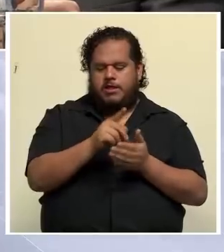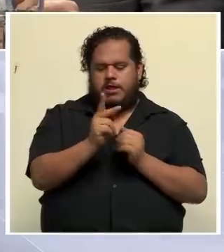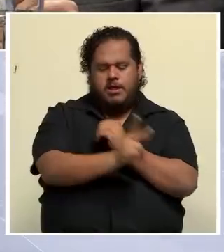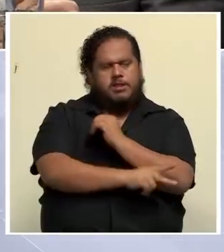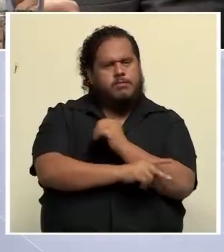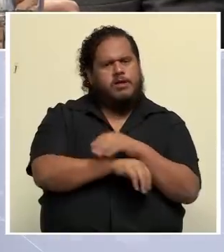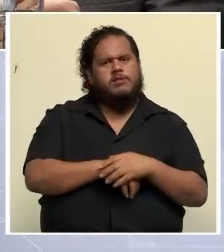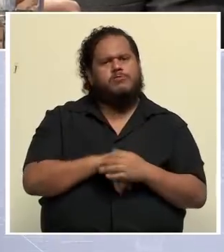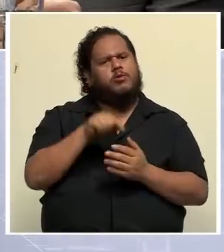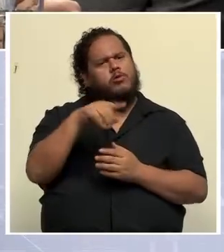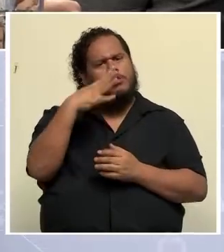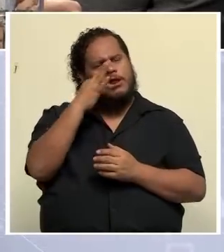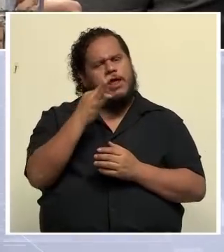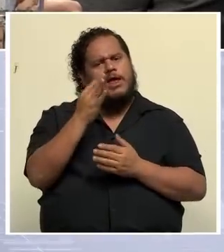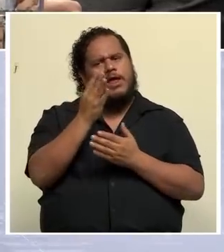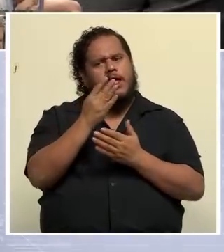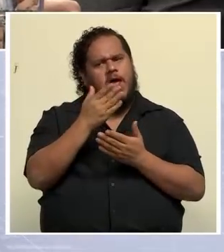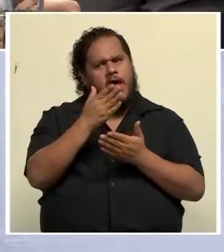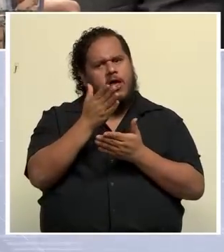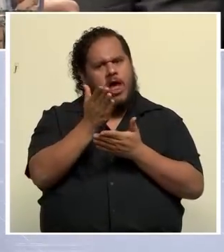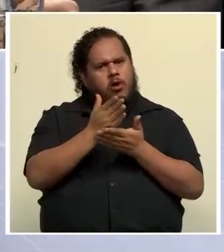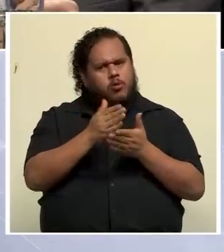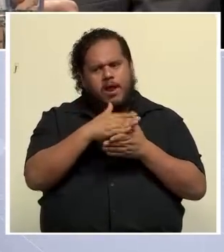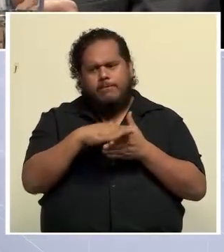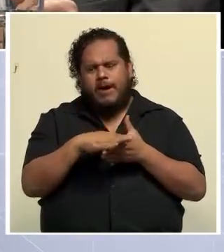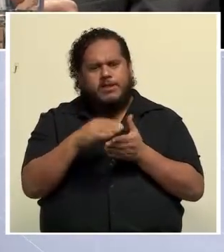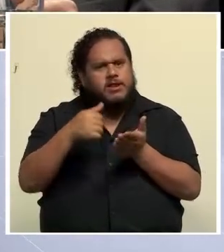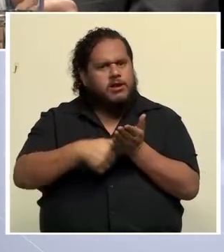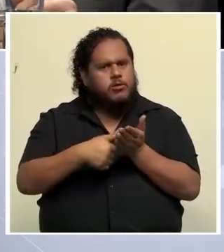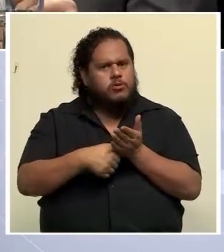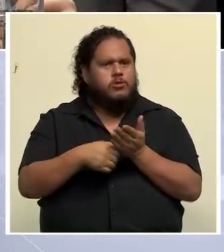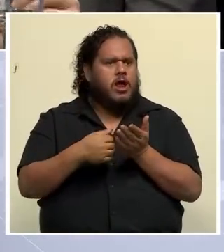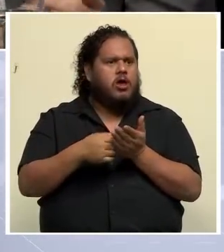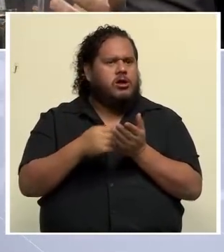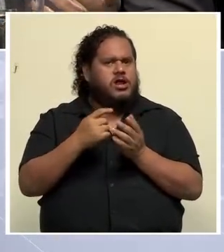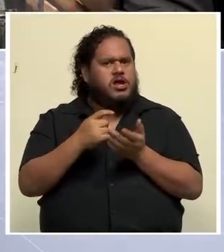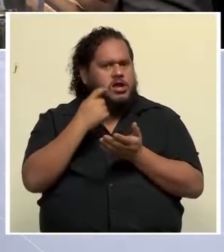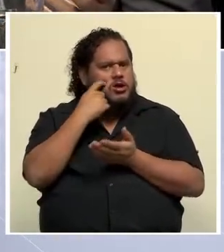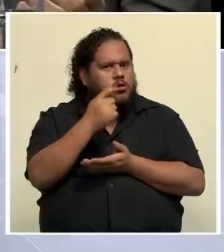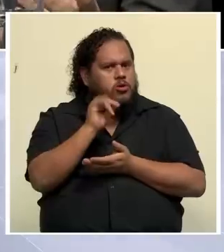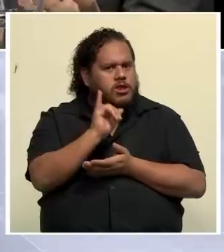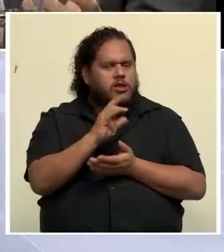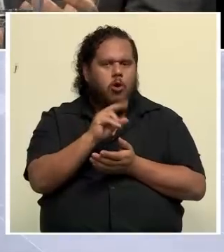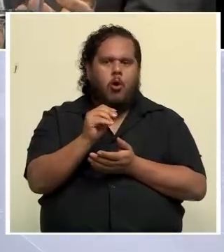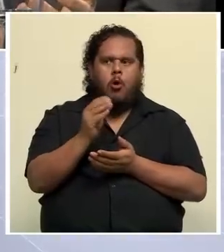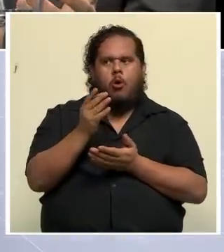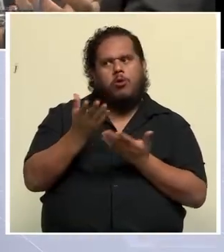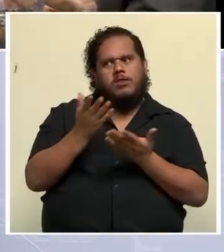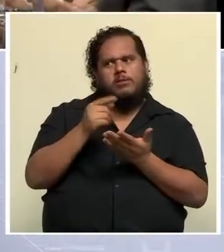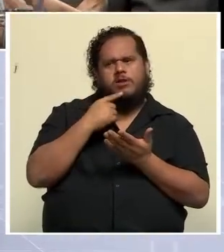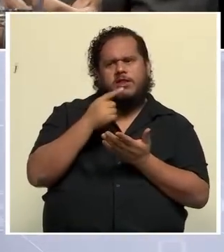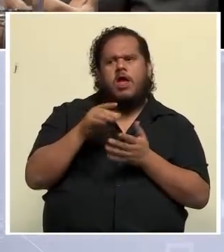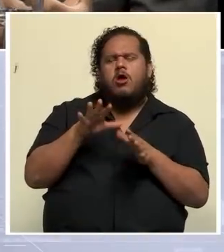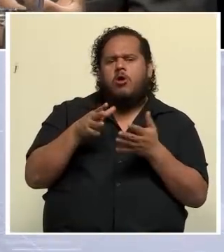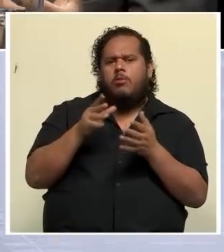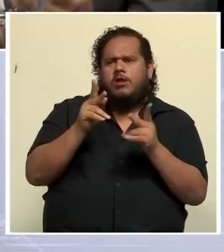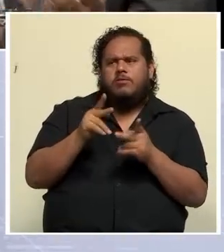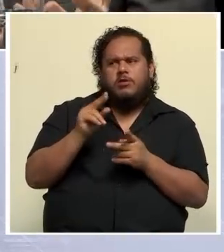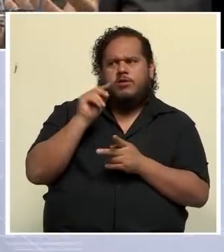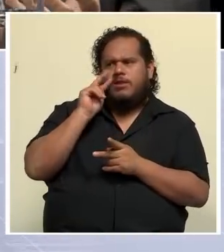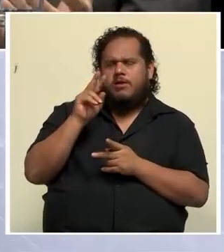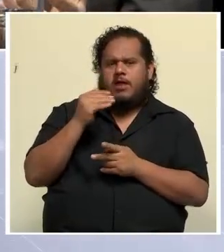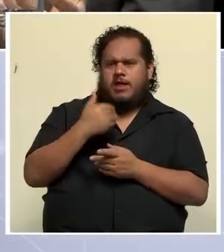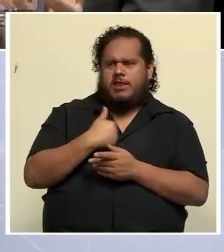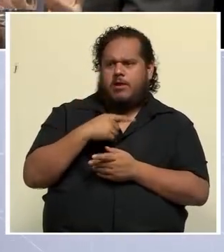una parte del electorado sí le está reconociendo eso o hay algo que usted considera que dice, mire, ¿cómo es posible que la gente no esté viendo que tengo